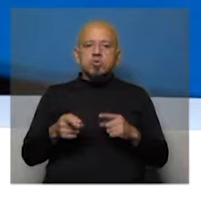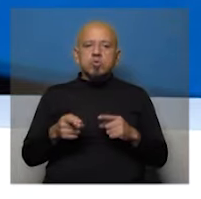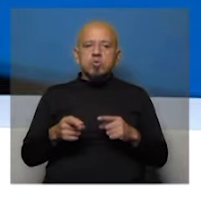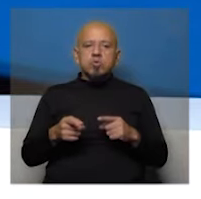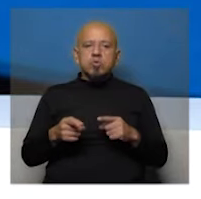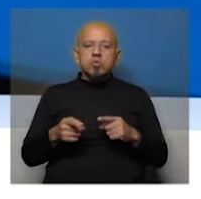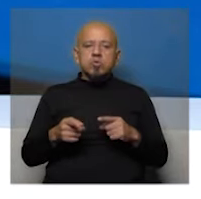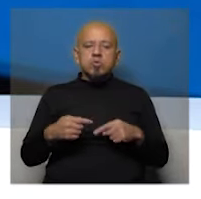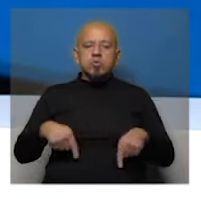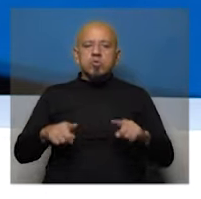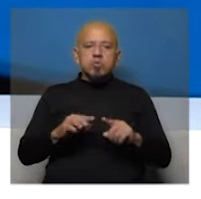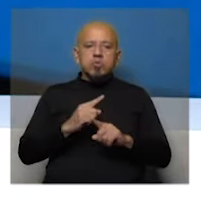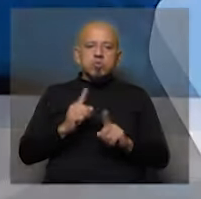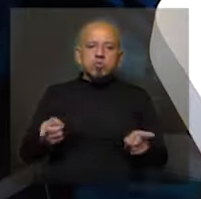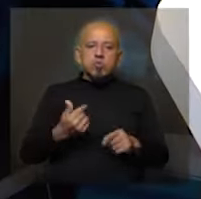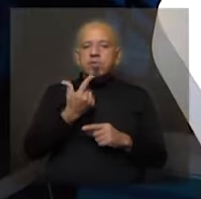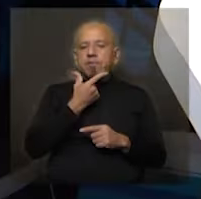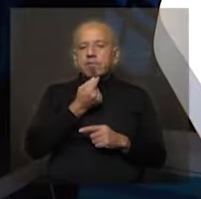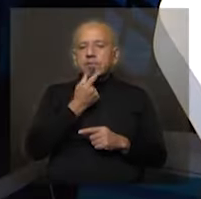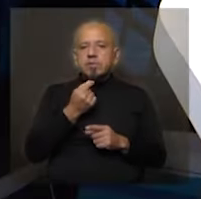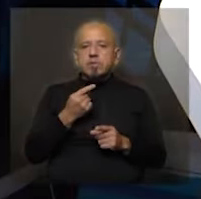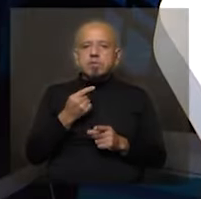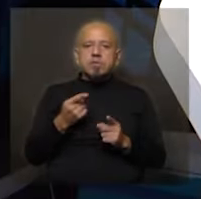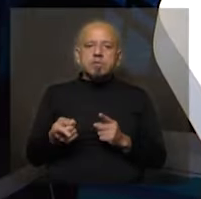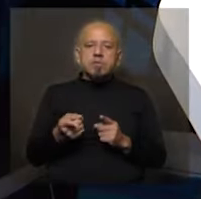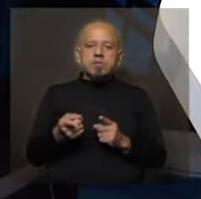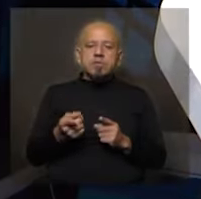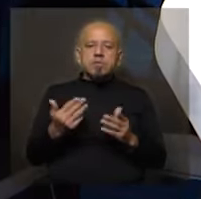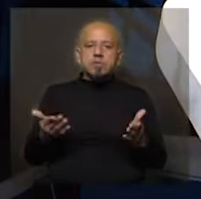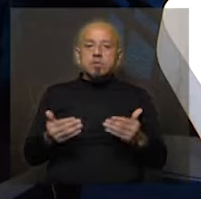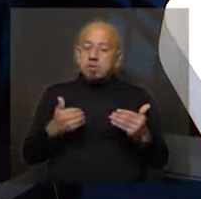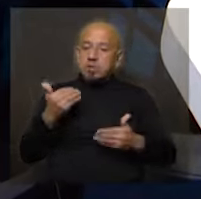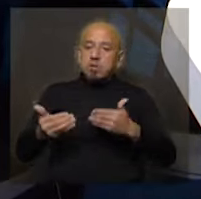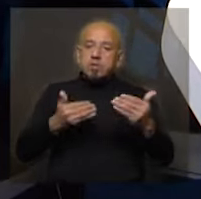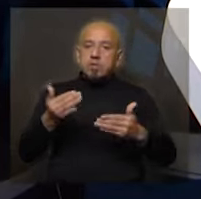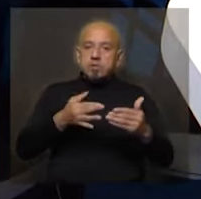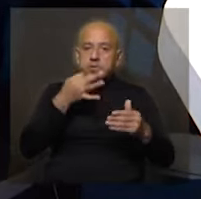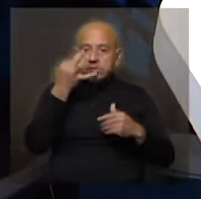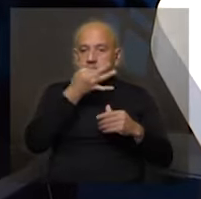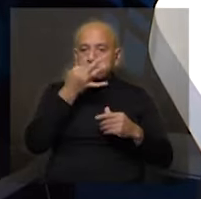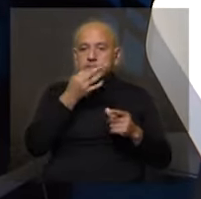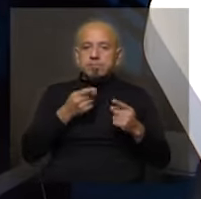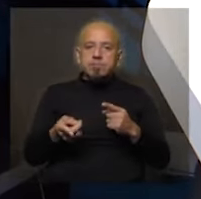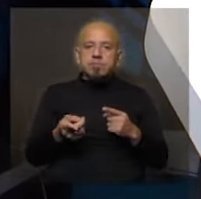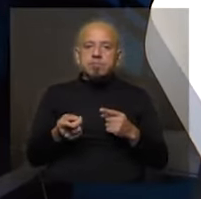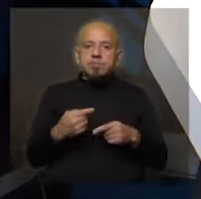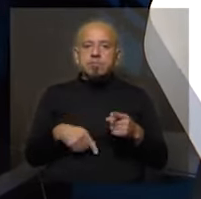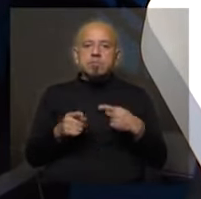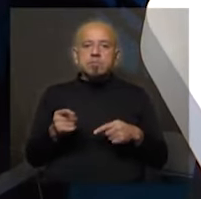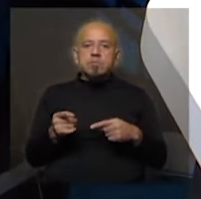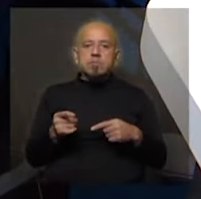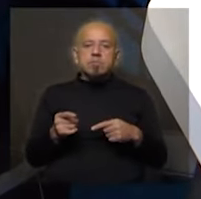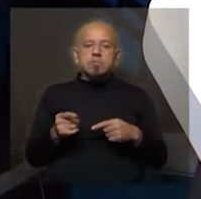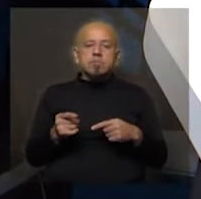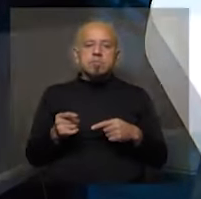ir a declarar porque no es fácil para la persona hablabas recién del narcotráfico el avance del narcotráfico muchas veces se pide que las vecinas los vecinos